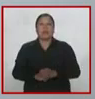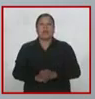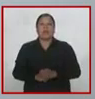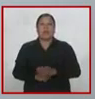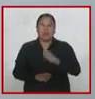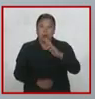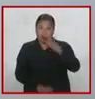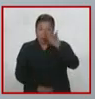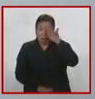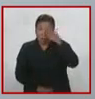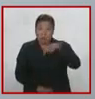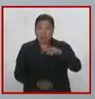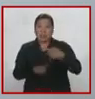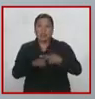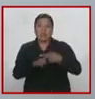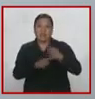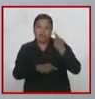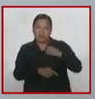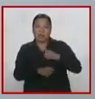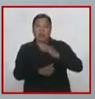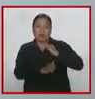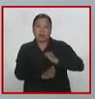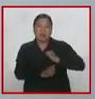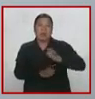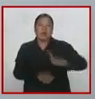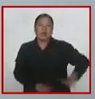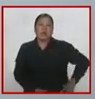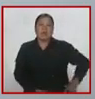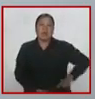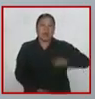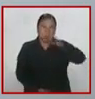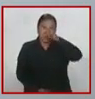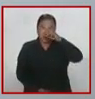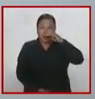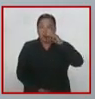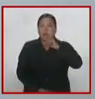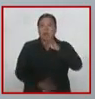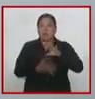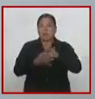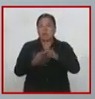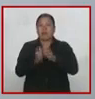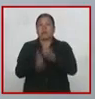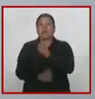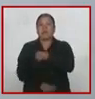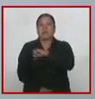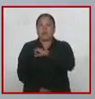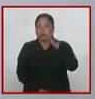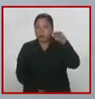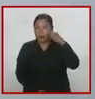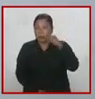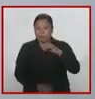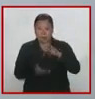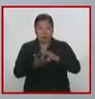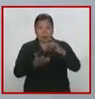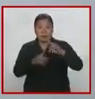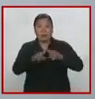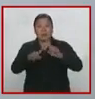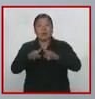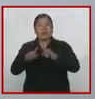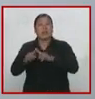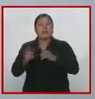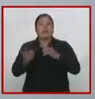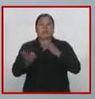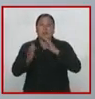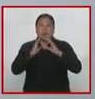le recordamos es un ejercicio que encabeza el gobierno del estado de oaxaca y los servicios de salud queremos agradecer en los diferentes medios de